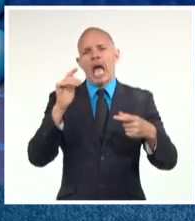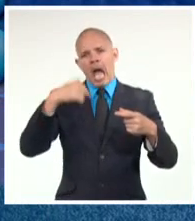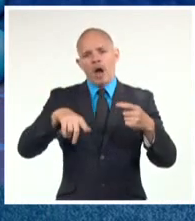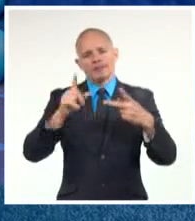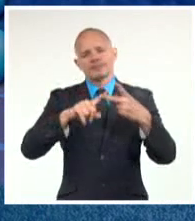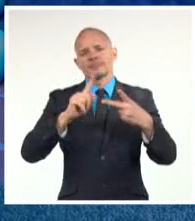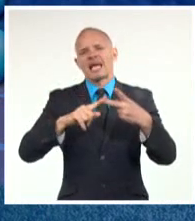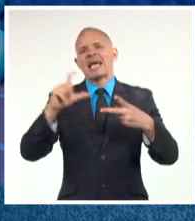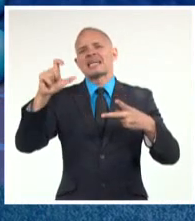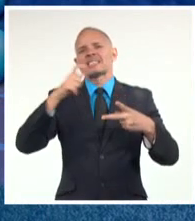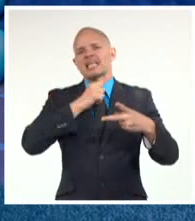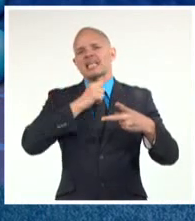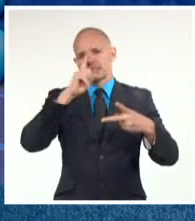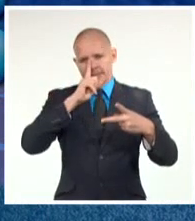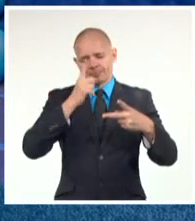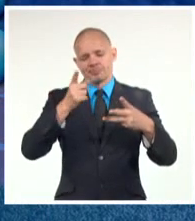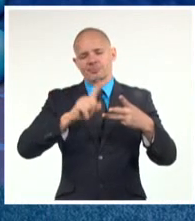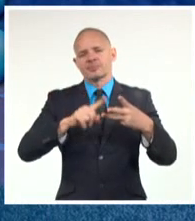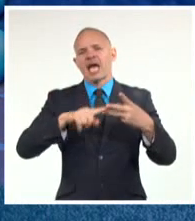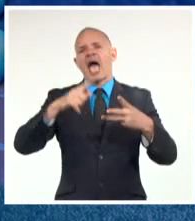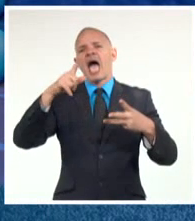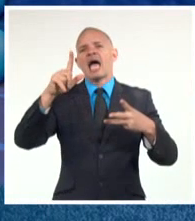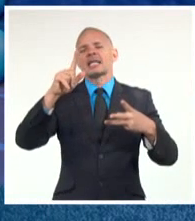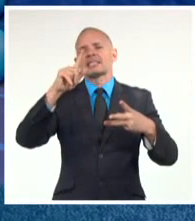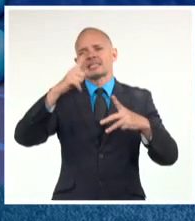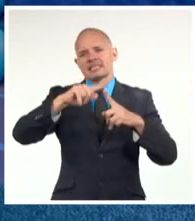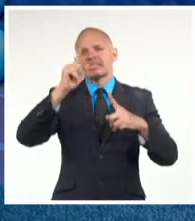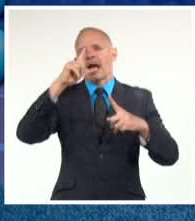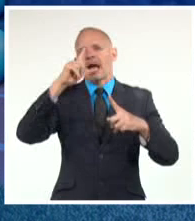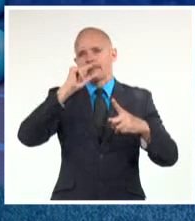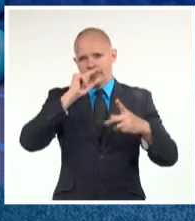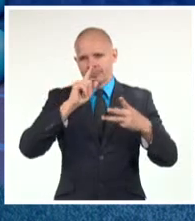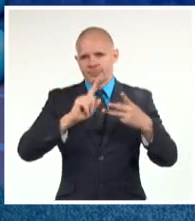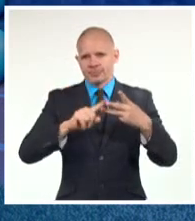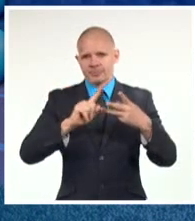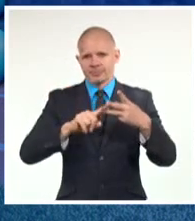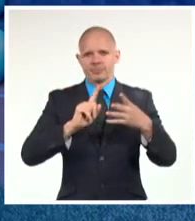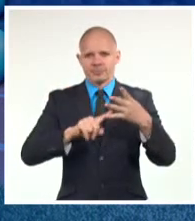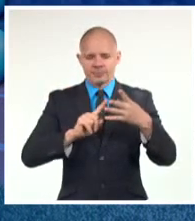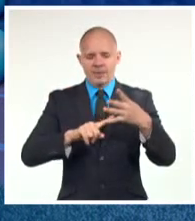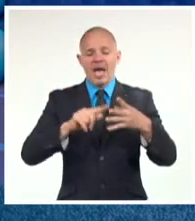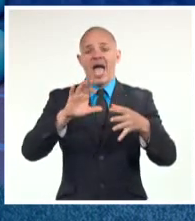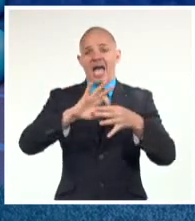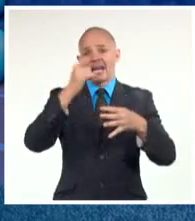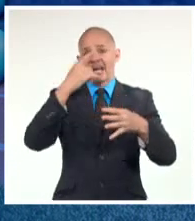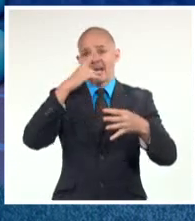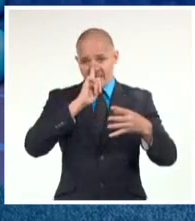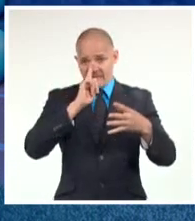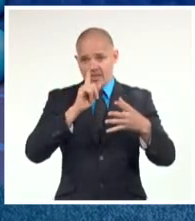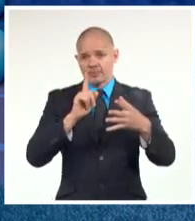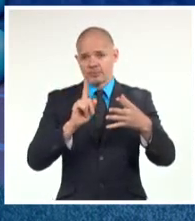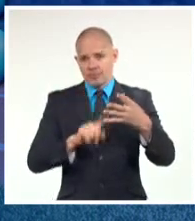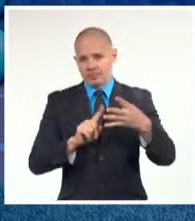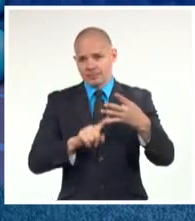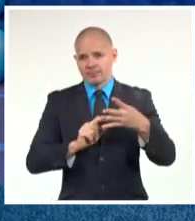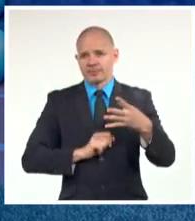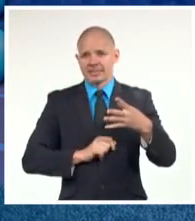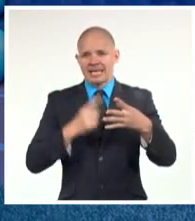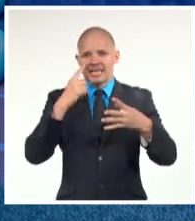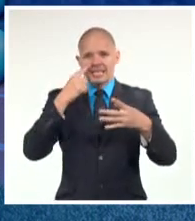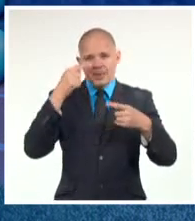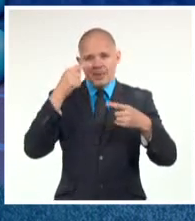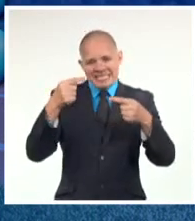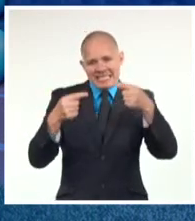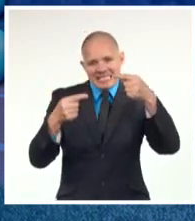Centrales a 3.5 juegos y Tabacaleros a 4. En la cuarta plaza, que marca la clasificación a postemporada, se ubica Ganaderos, pero solo una raya